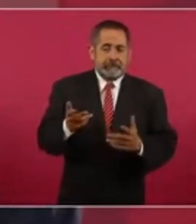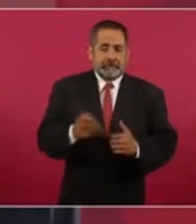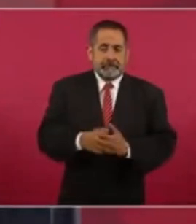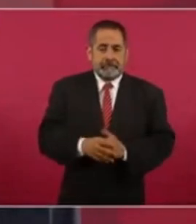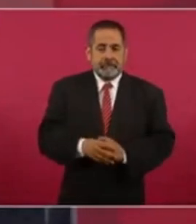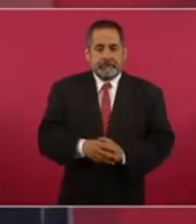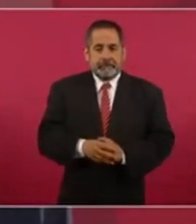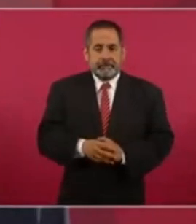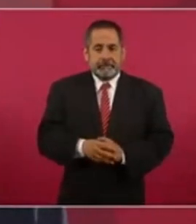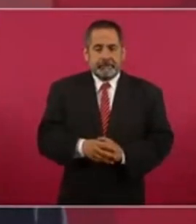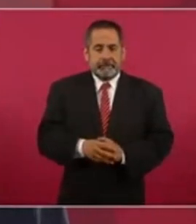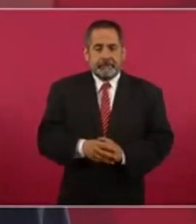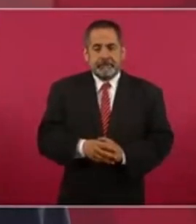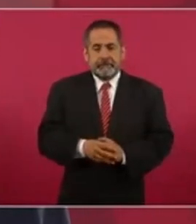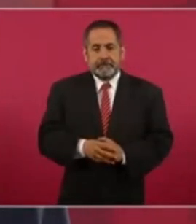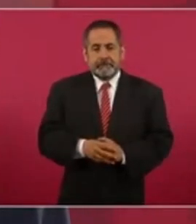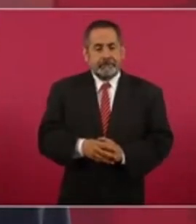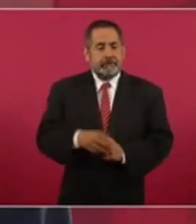se forman